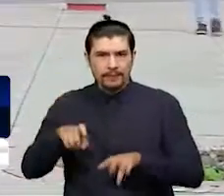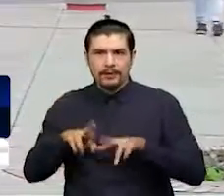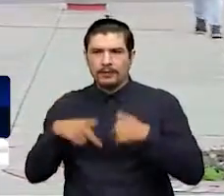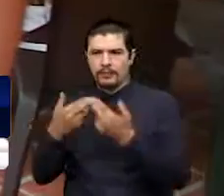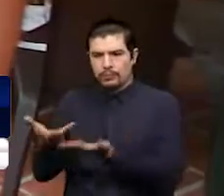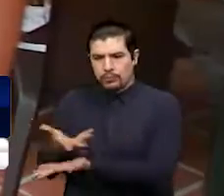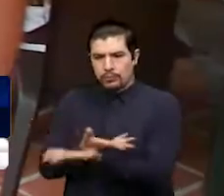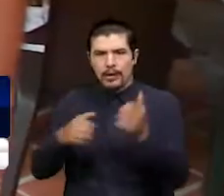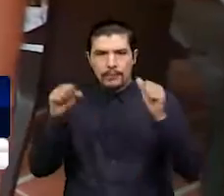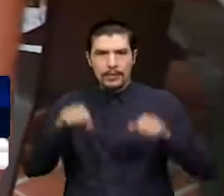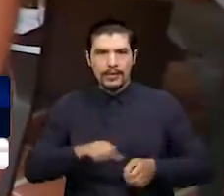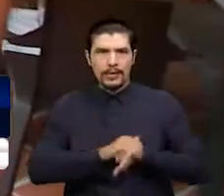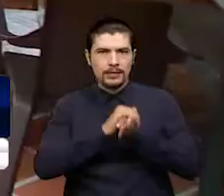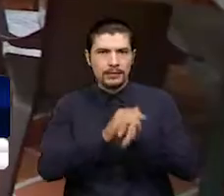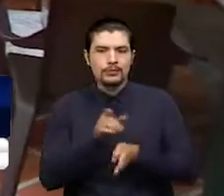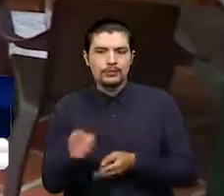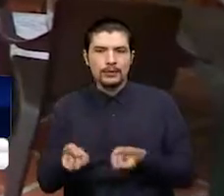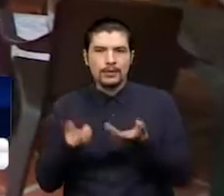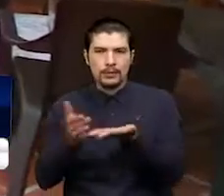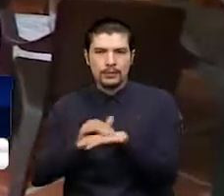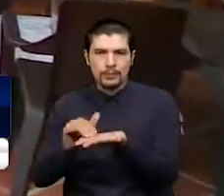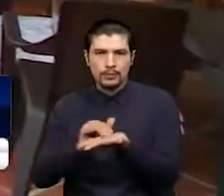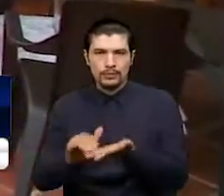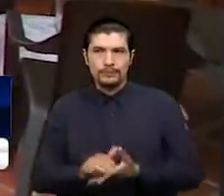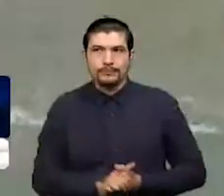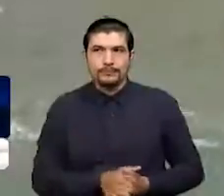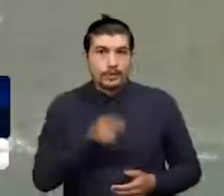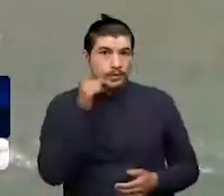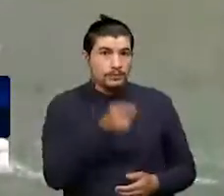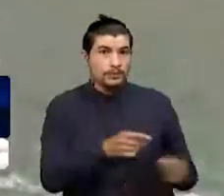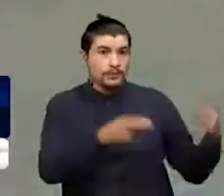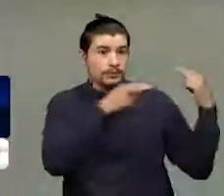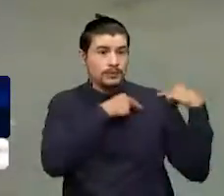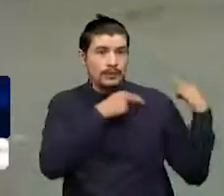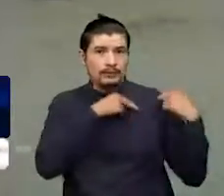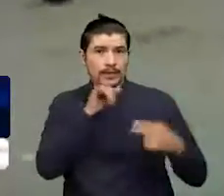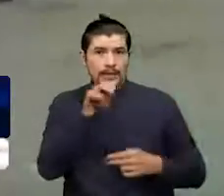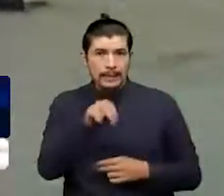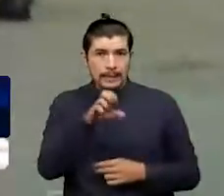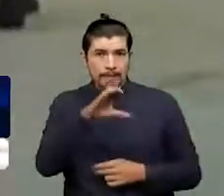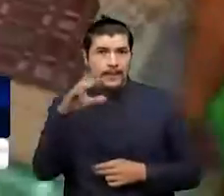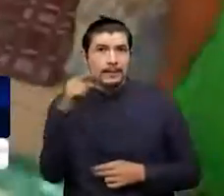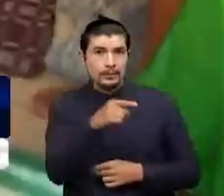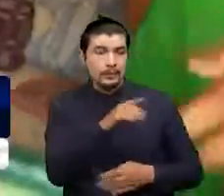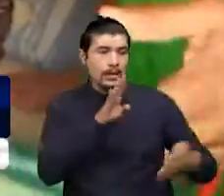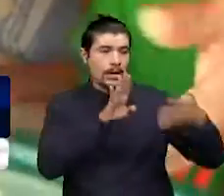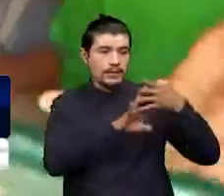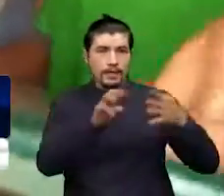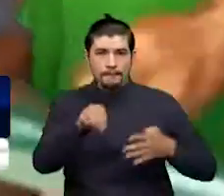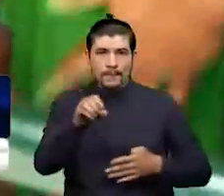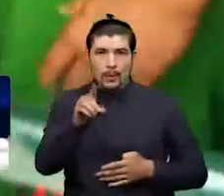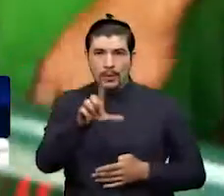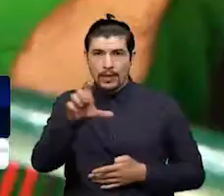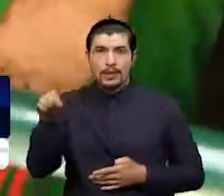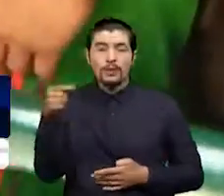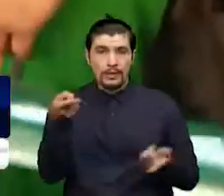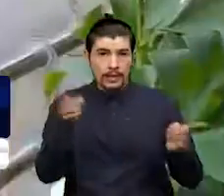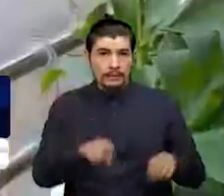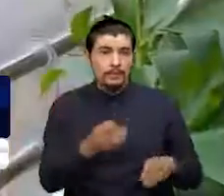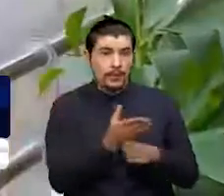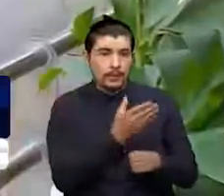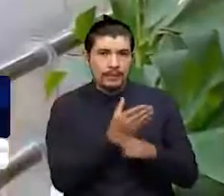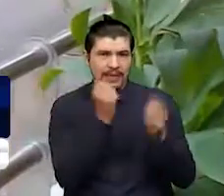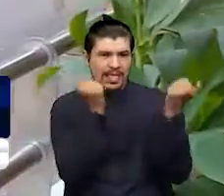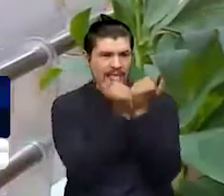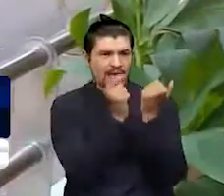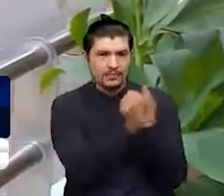nacional señala que es una carga que le corresponde al inpec pero que en la cárcel el modelo también existe una crisis penitenciaria grave y